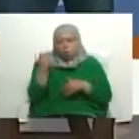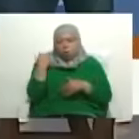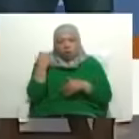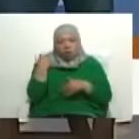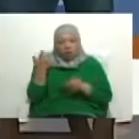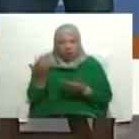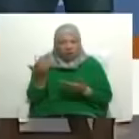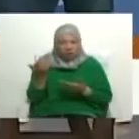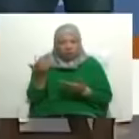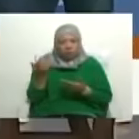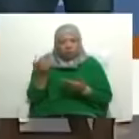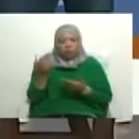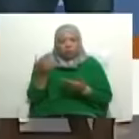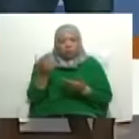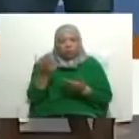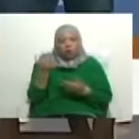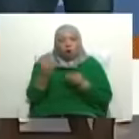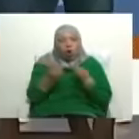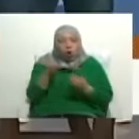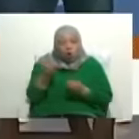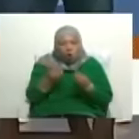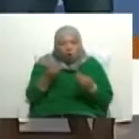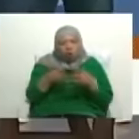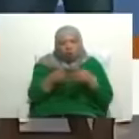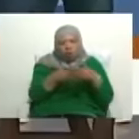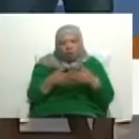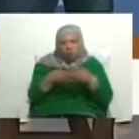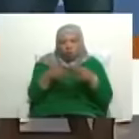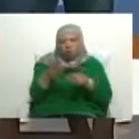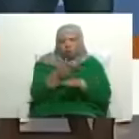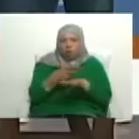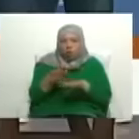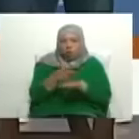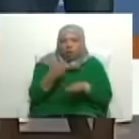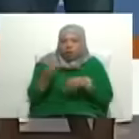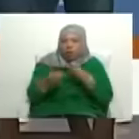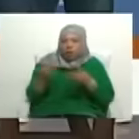¿cuál debe ser la posición que manejaría el gobierno de los Estados Unidos de América?